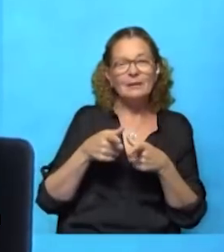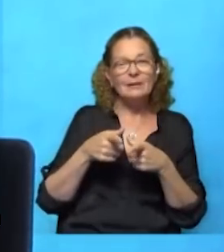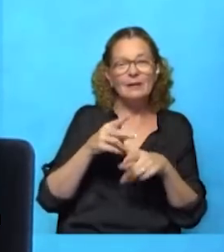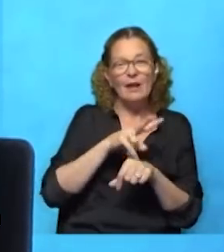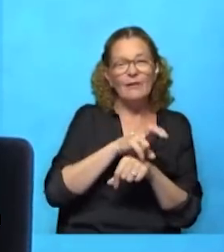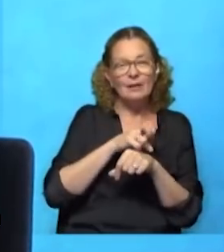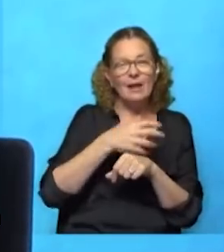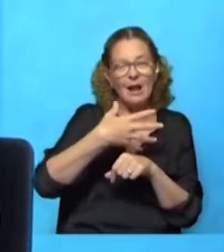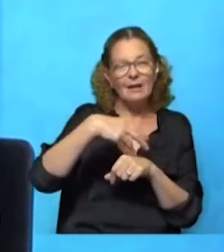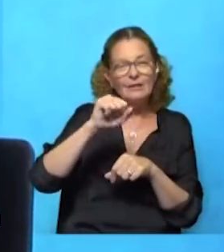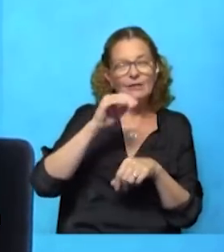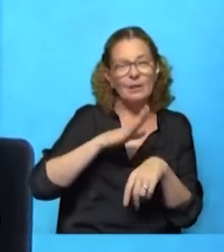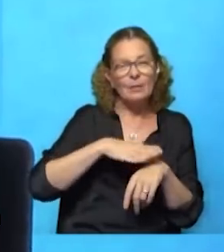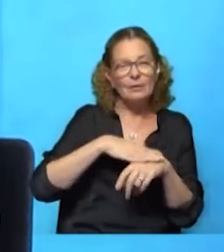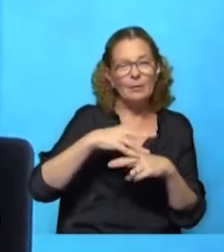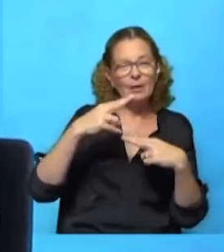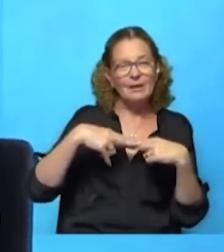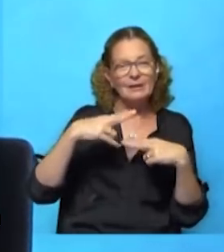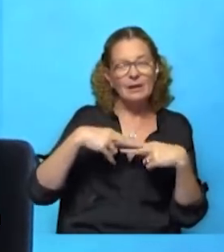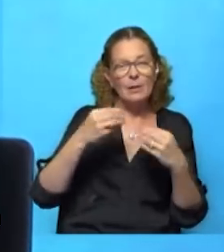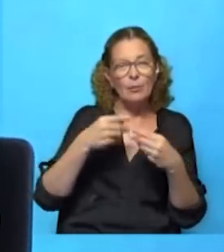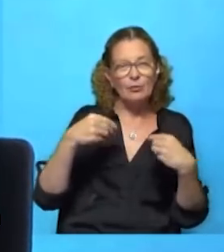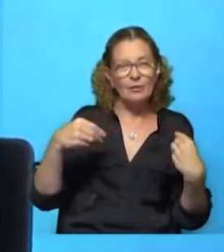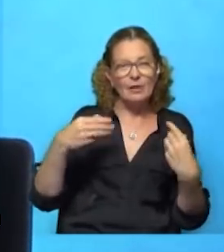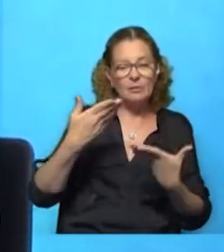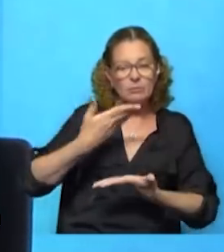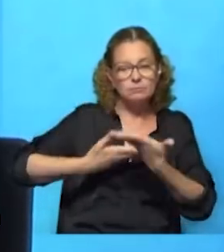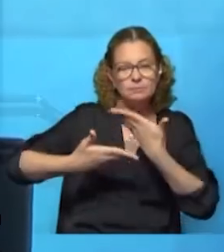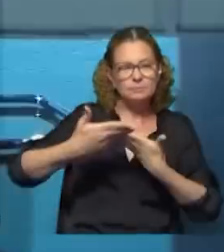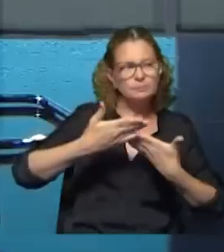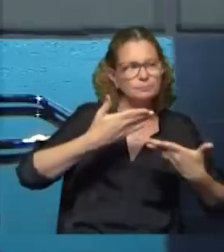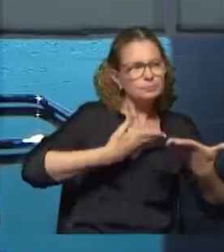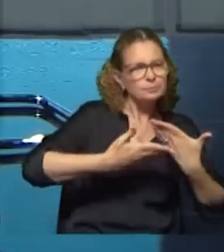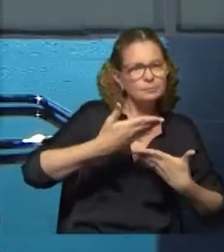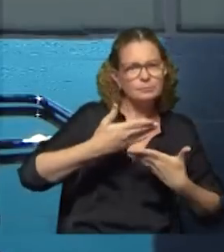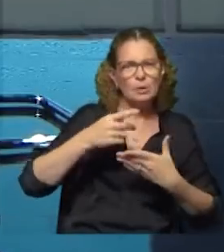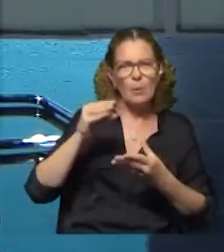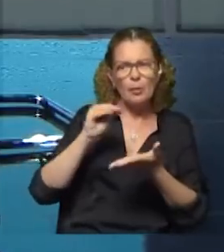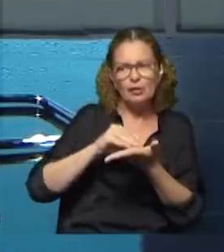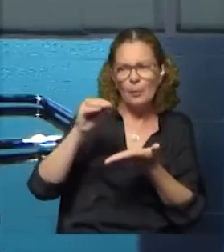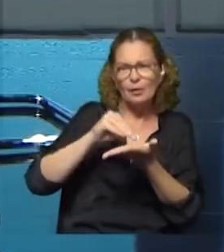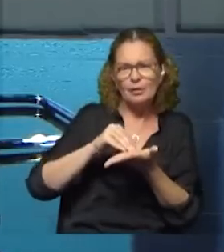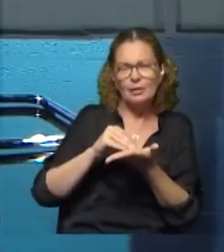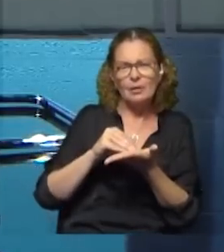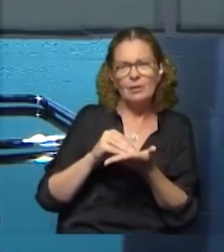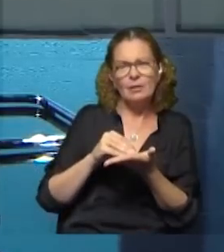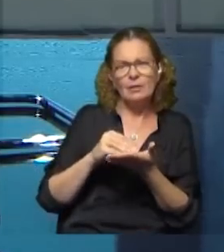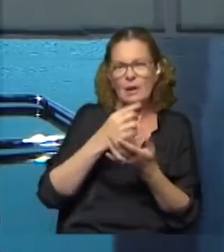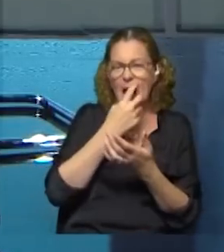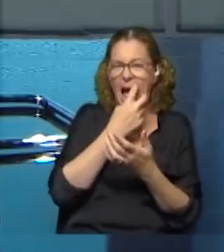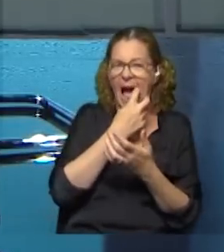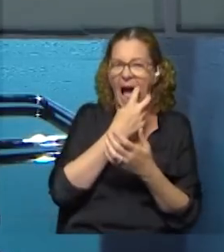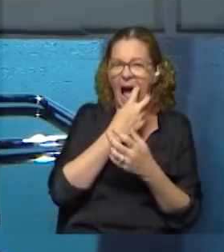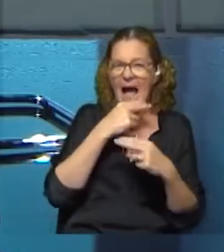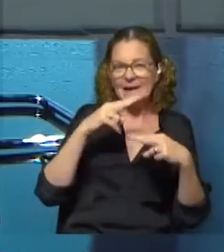la fiscal que lleva el caso a través de las redes sociales muchas veces interactuando o aportando elementos este por ahí de la